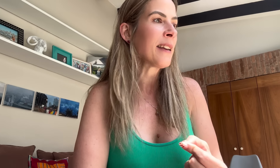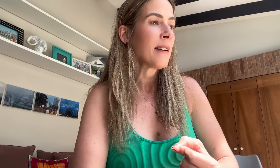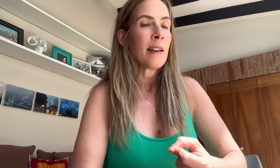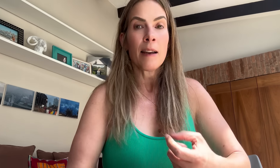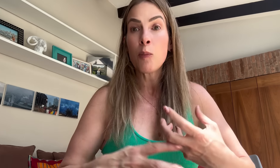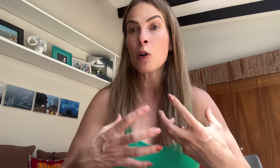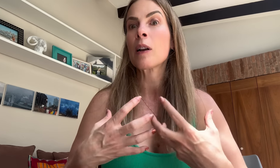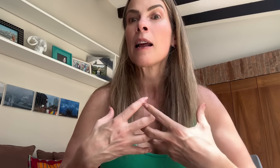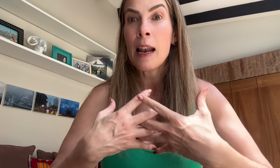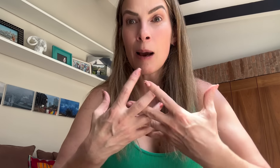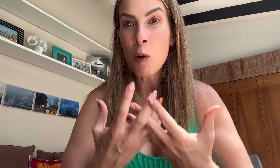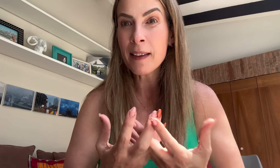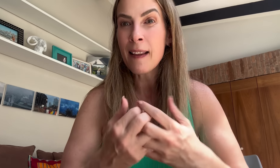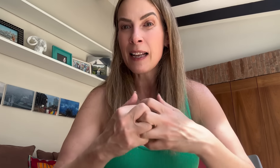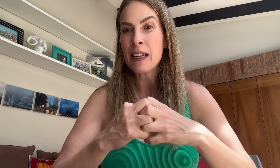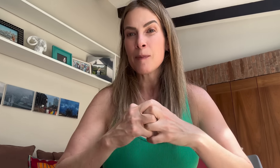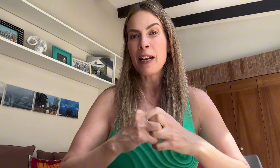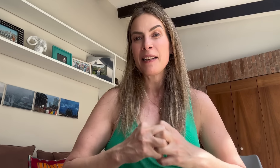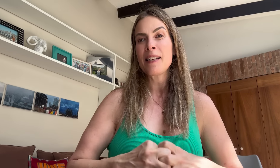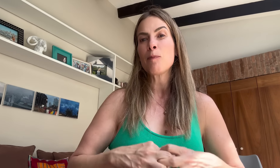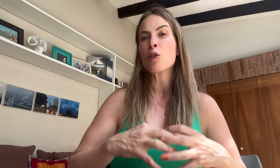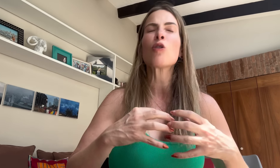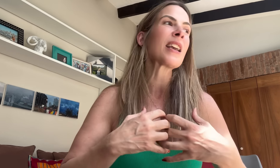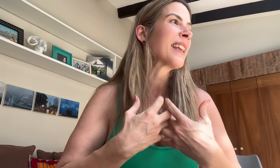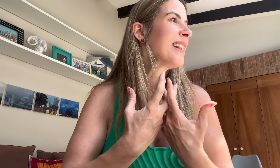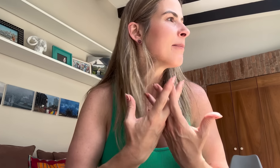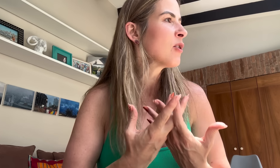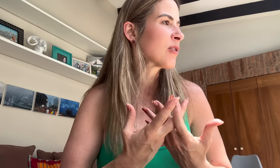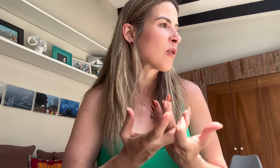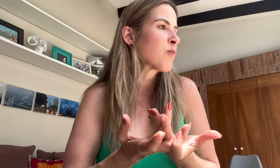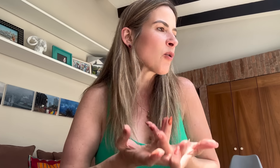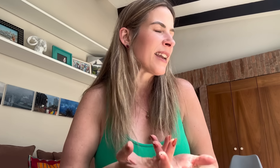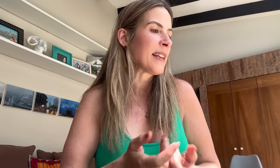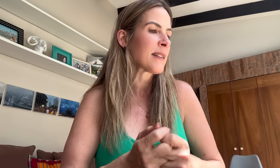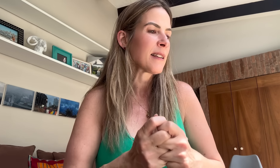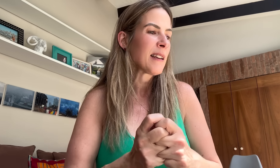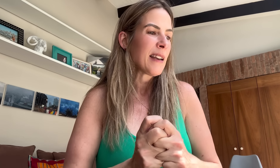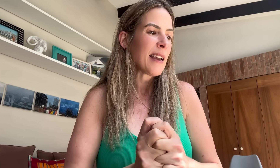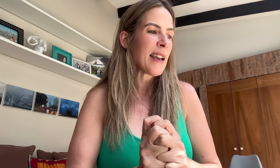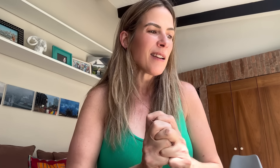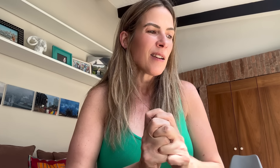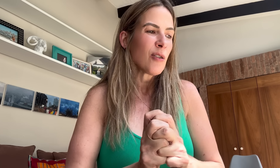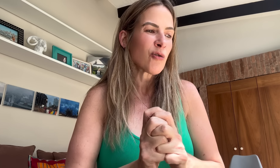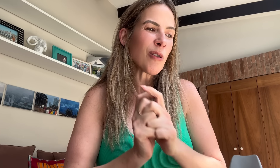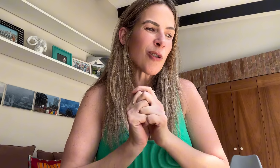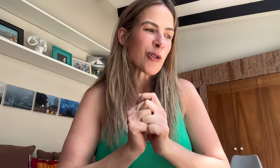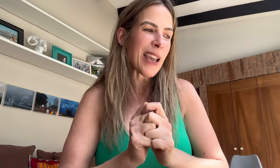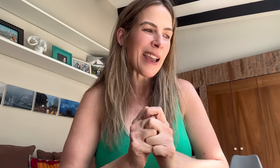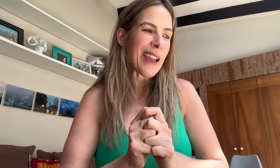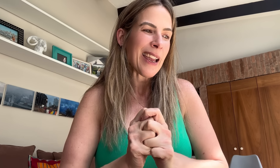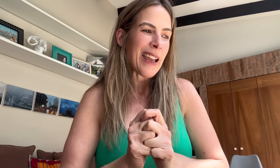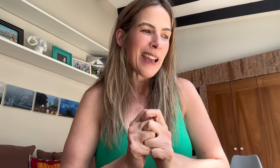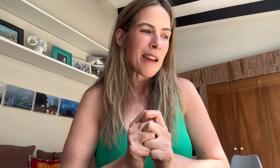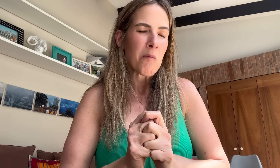INAI, por la muerte de la transparencia, por los equilibrios de los poderes, son los